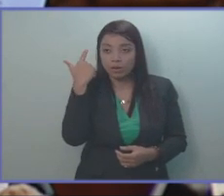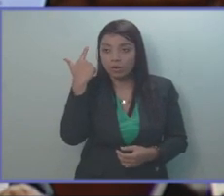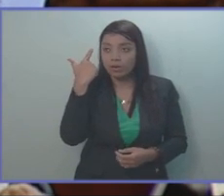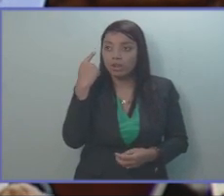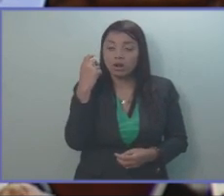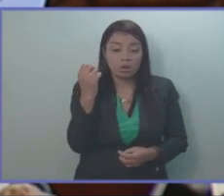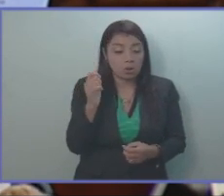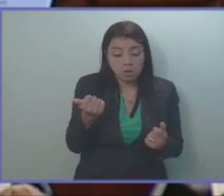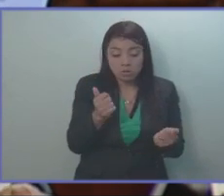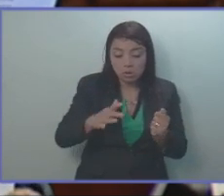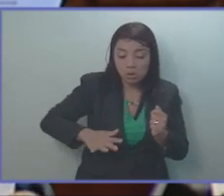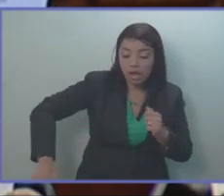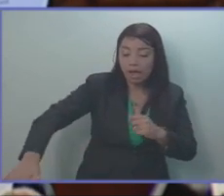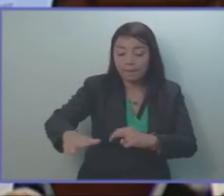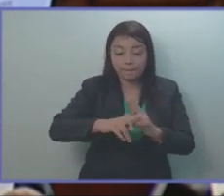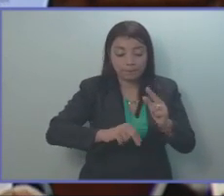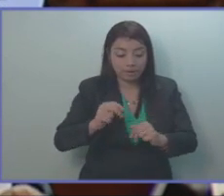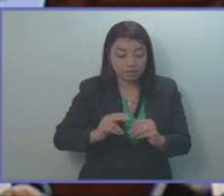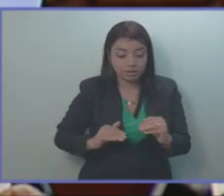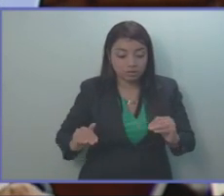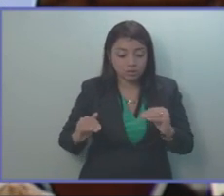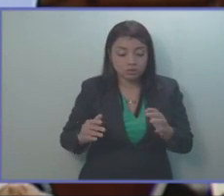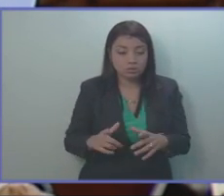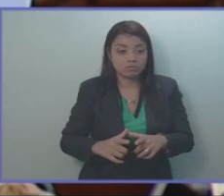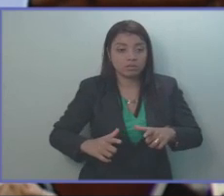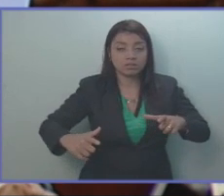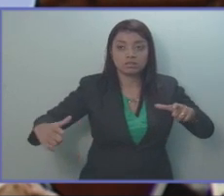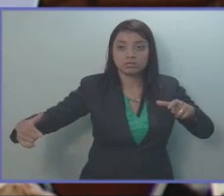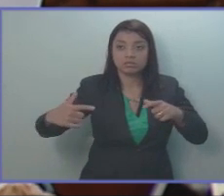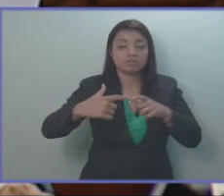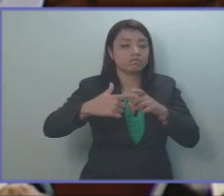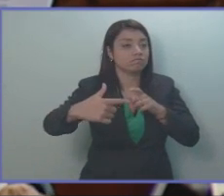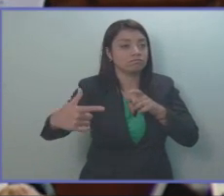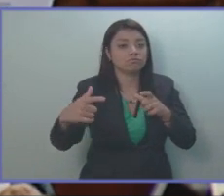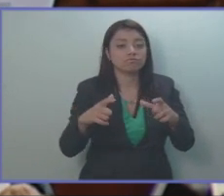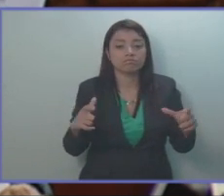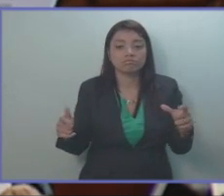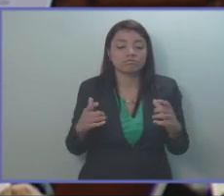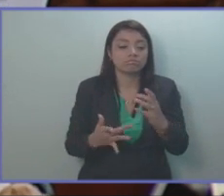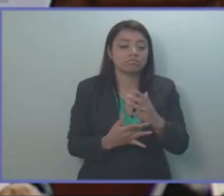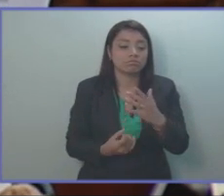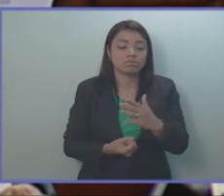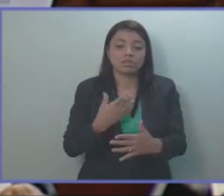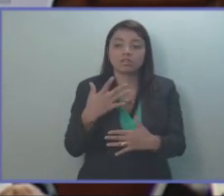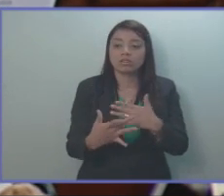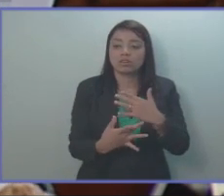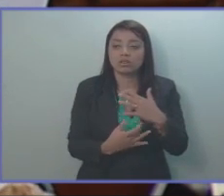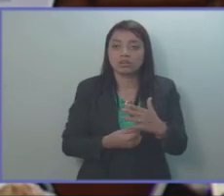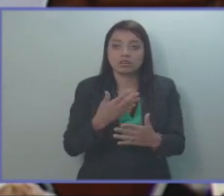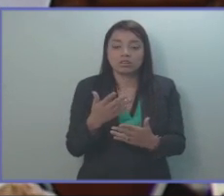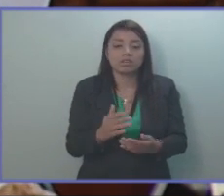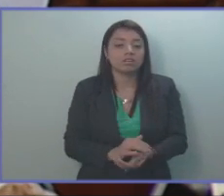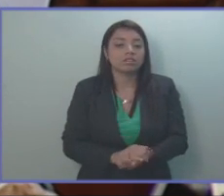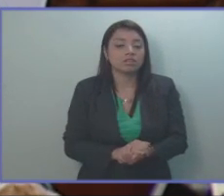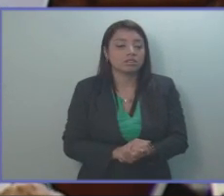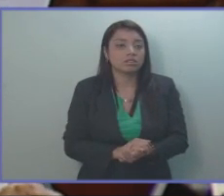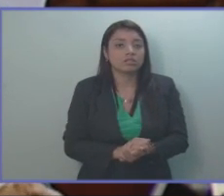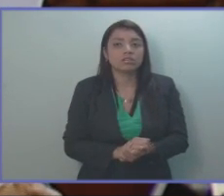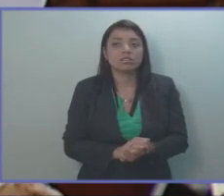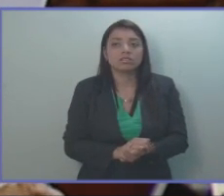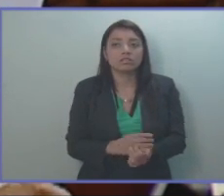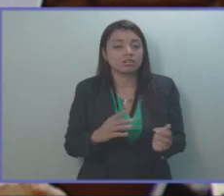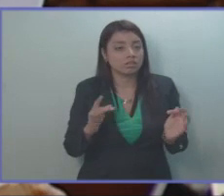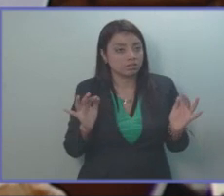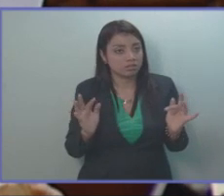o remodelaciones de infraestructura, adecuaciones en tecnología, celebración de